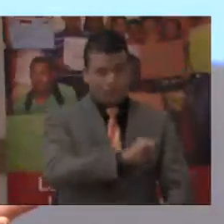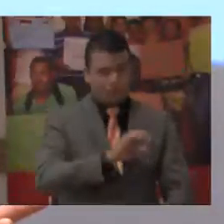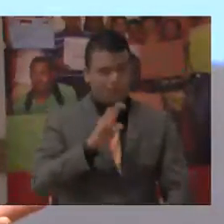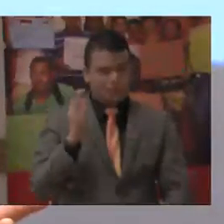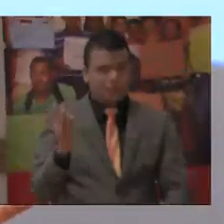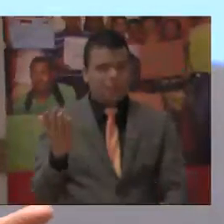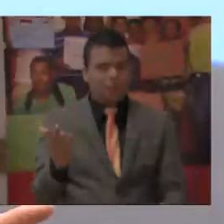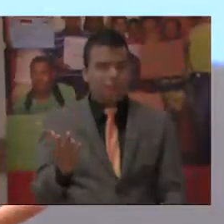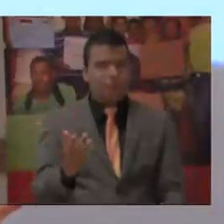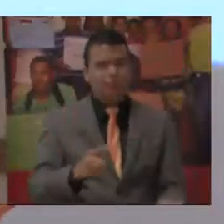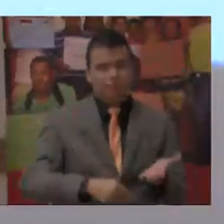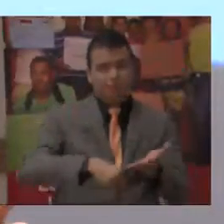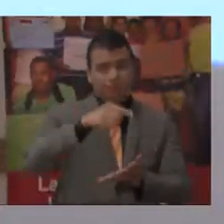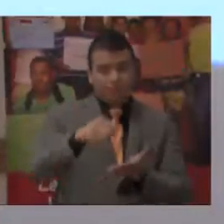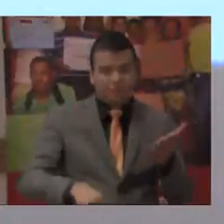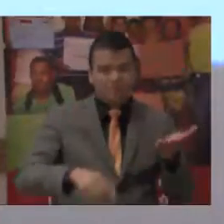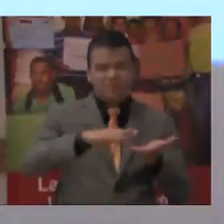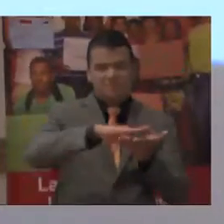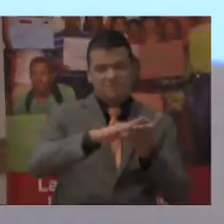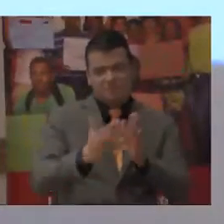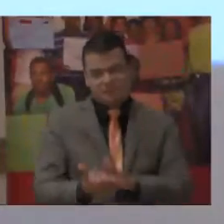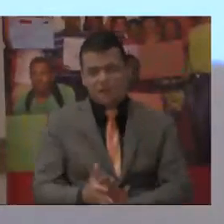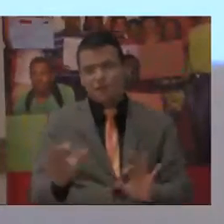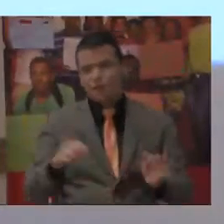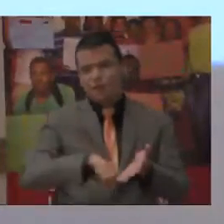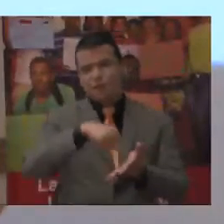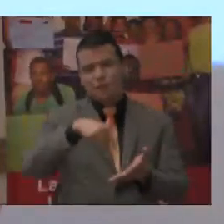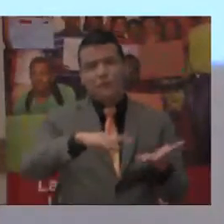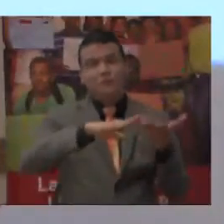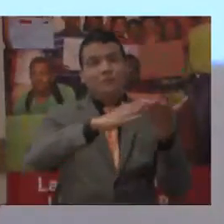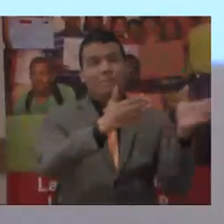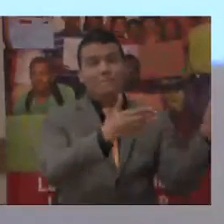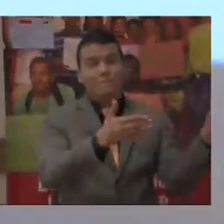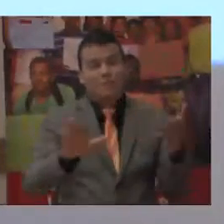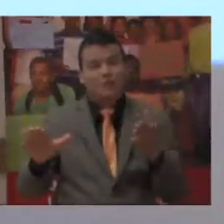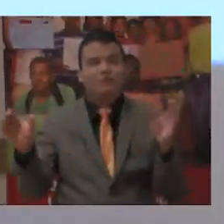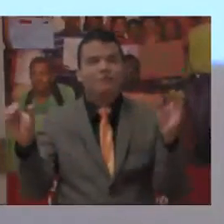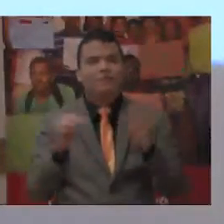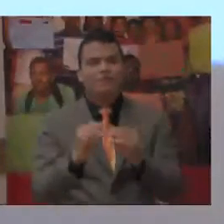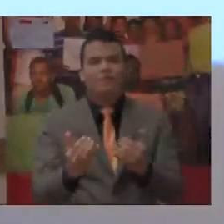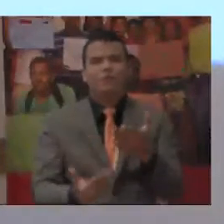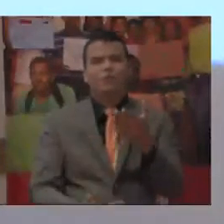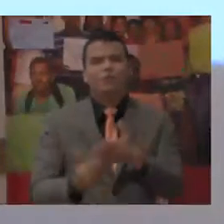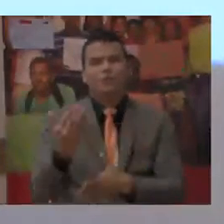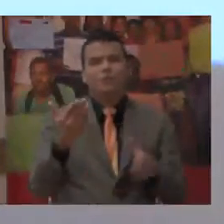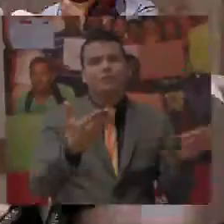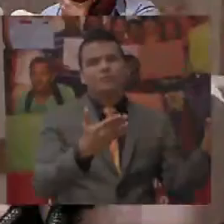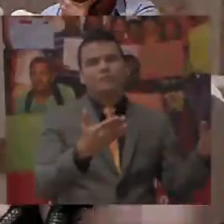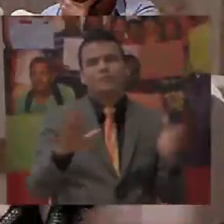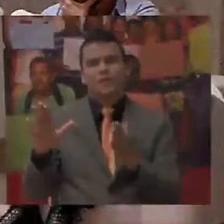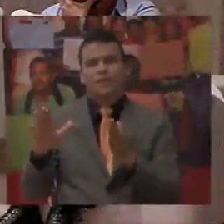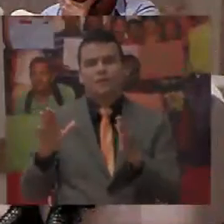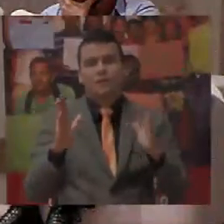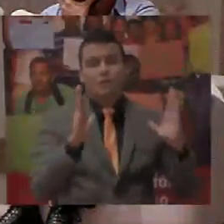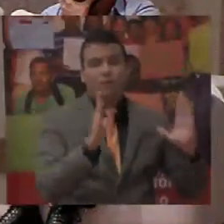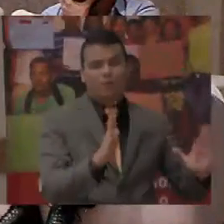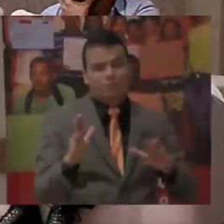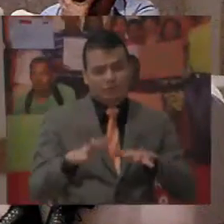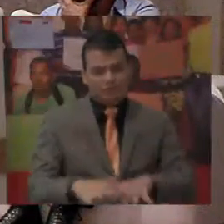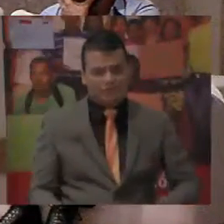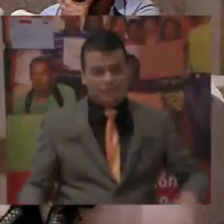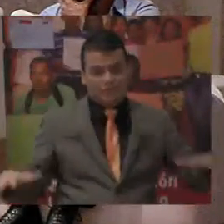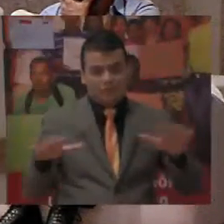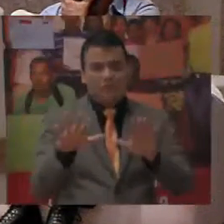el contrato PAS o contrato plan, y ahora que hay una nueva figura que es el plan de el POT departamental,